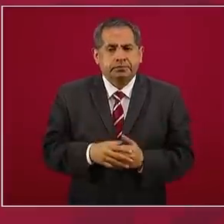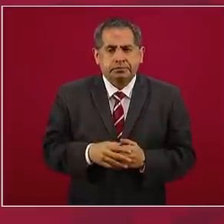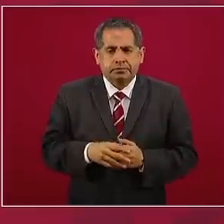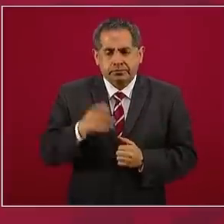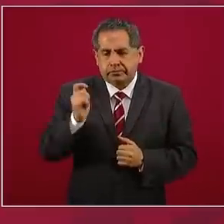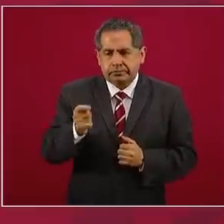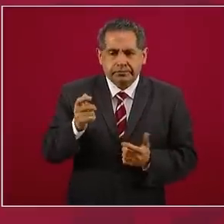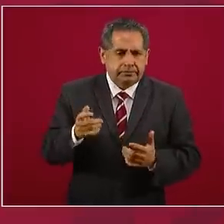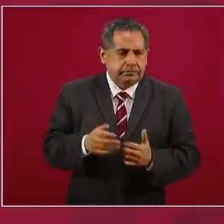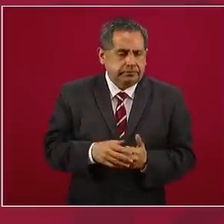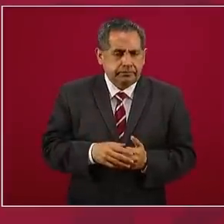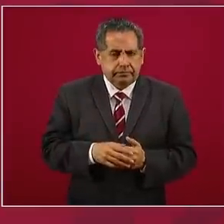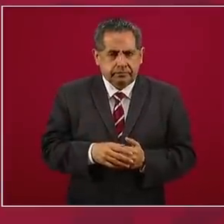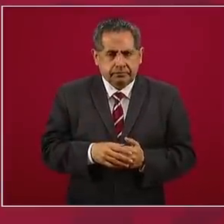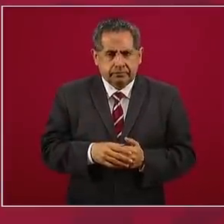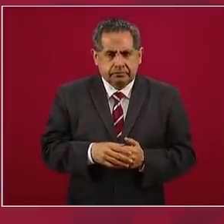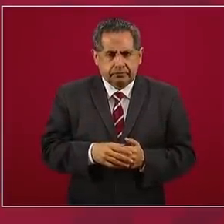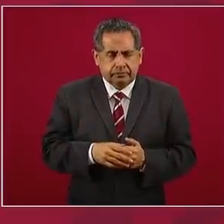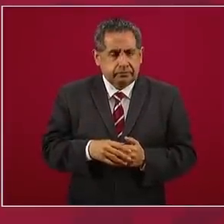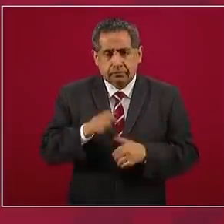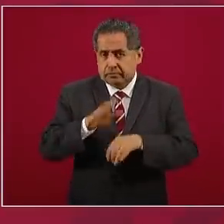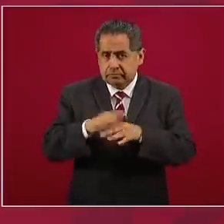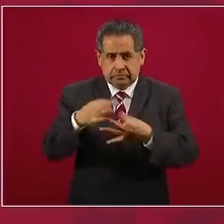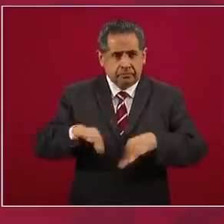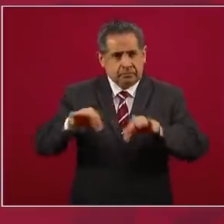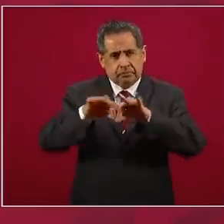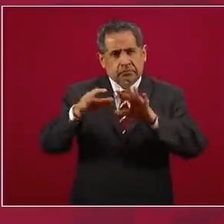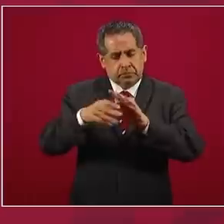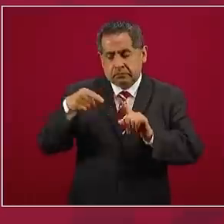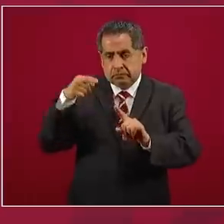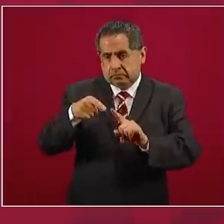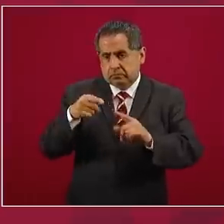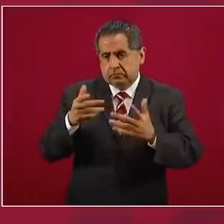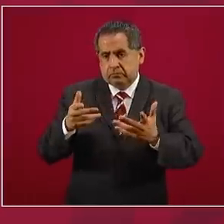que es lo fundamental,